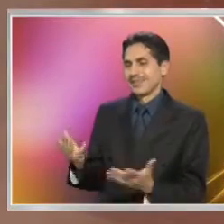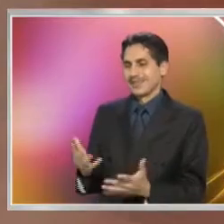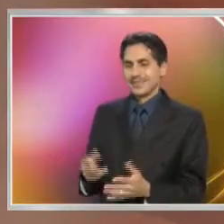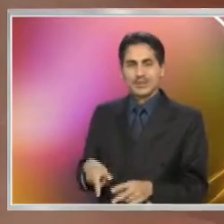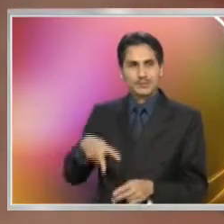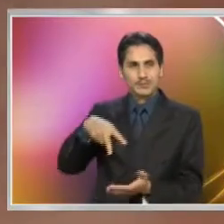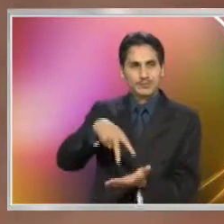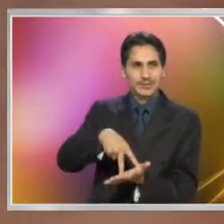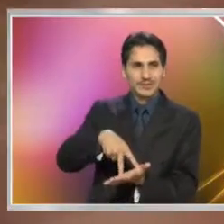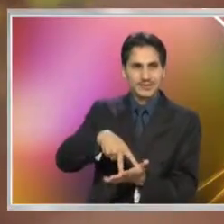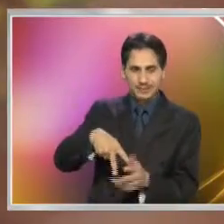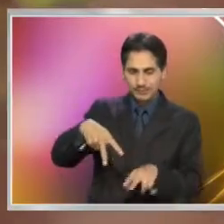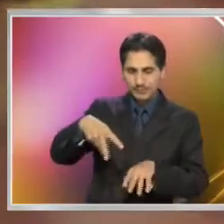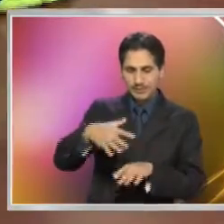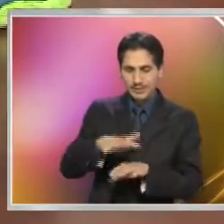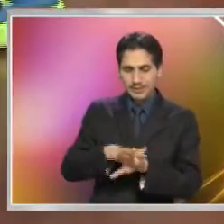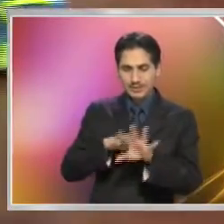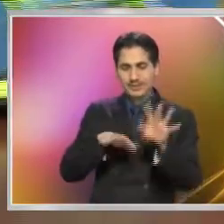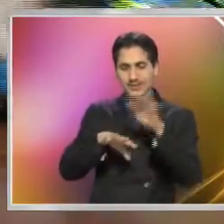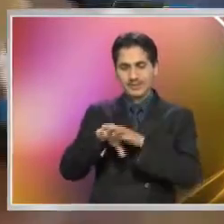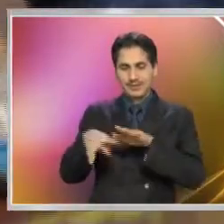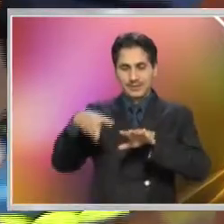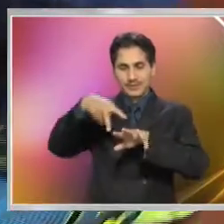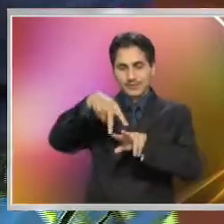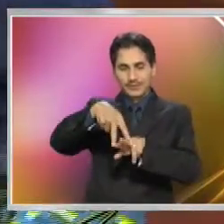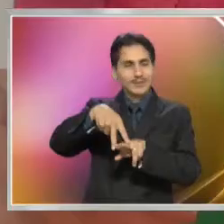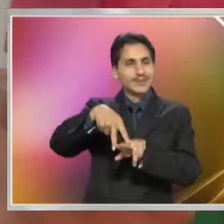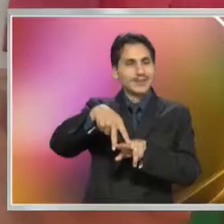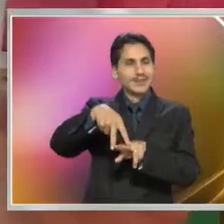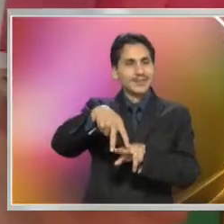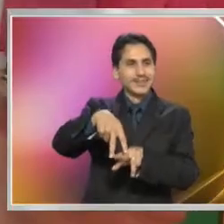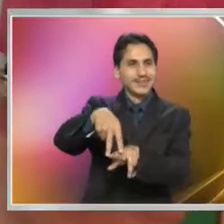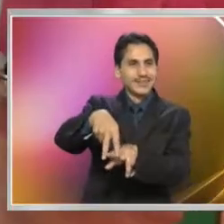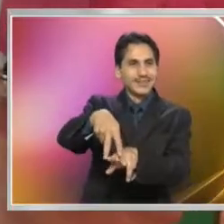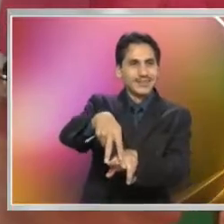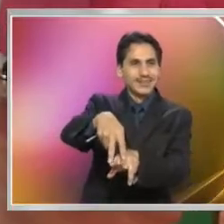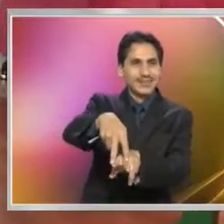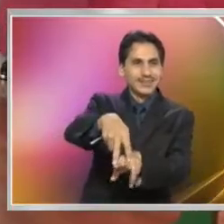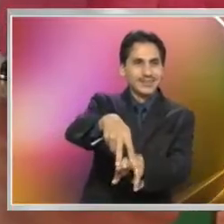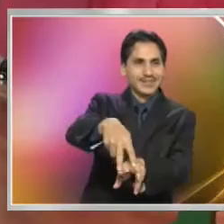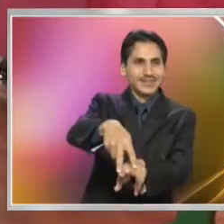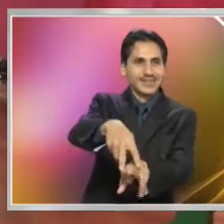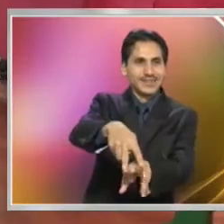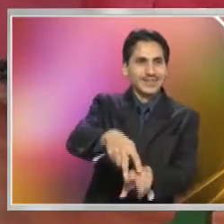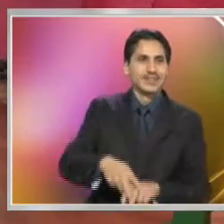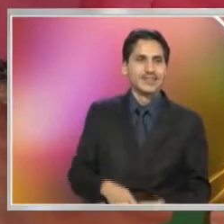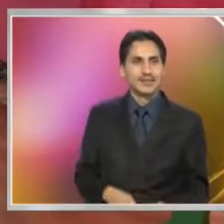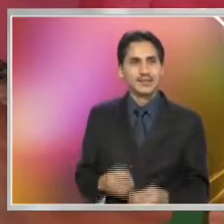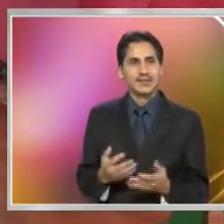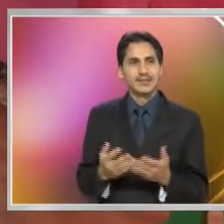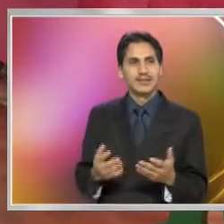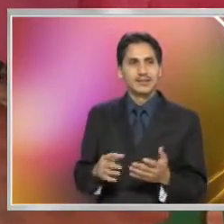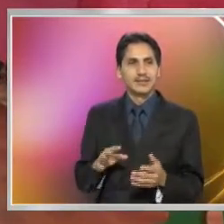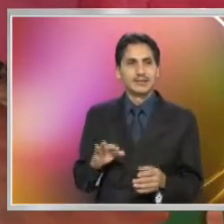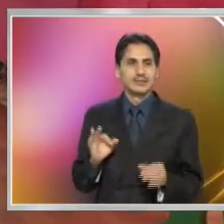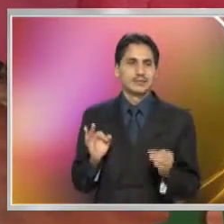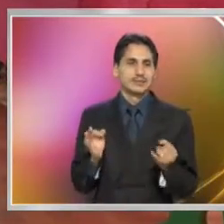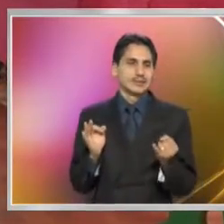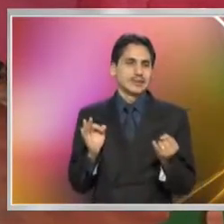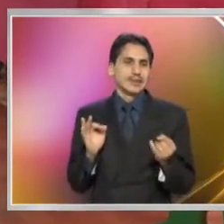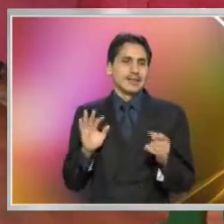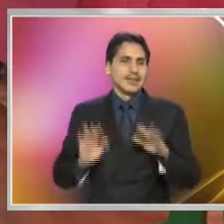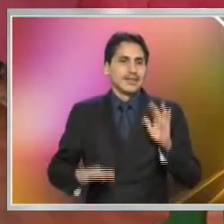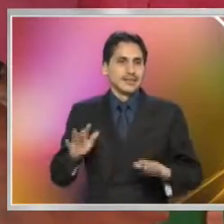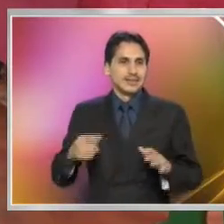Es lo que pasa con ella. Ya cuando ella agota todas las posibilidades de no querer caminar, la única opción, espero que el micro no se